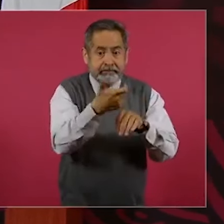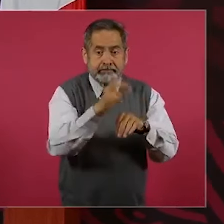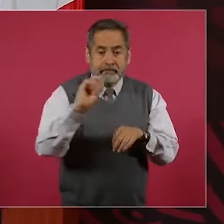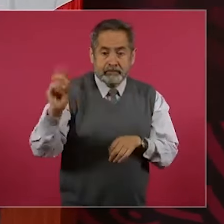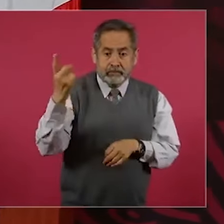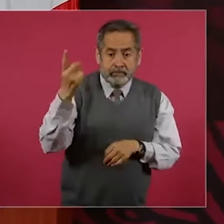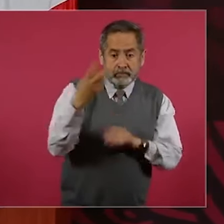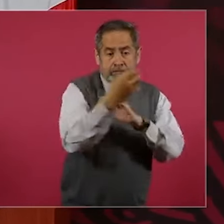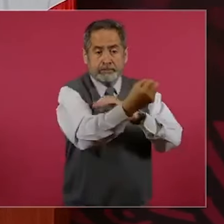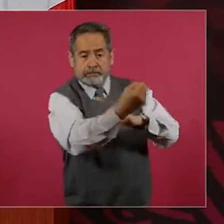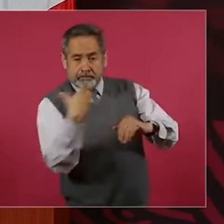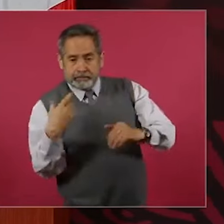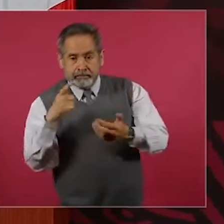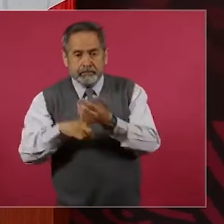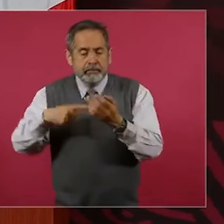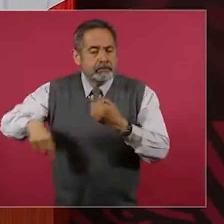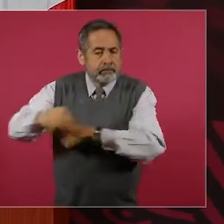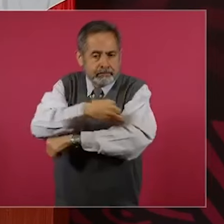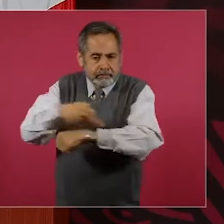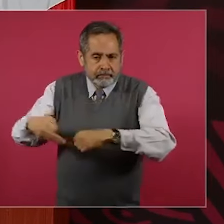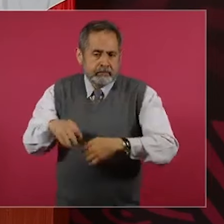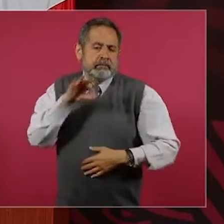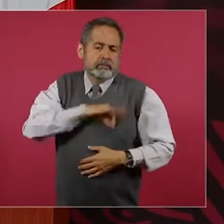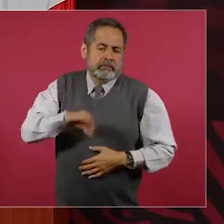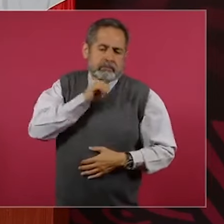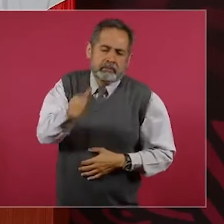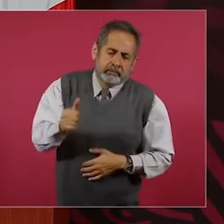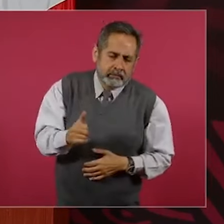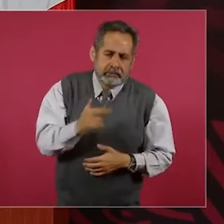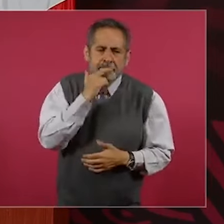familiares. Y